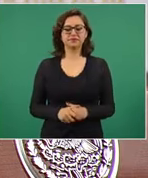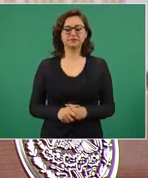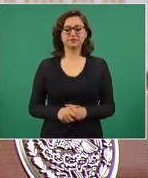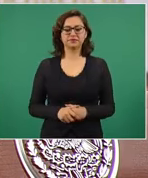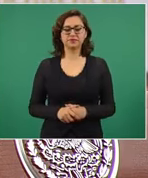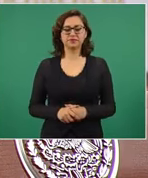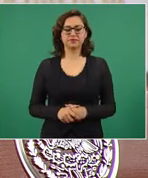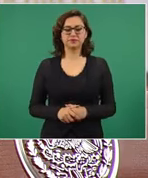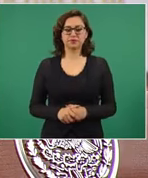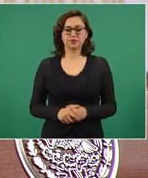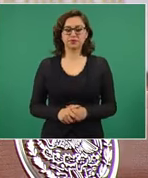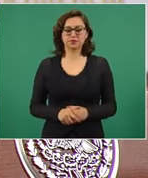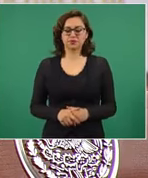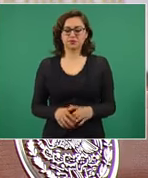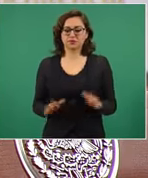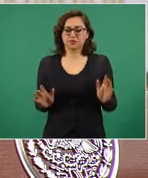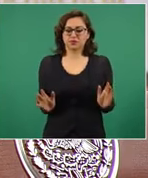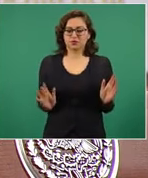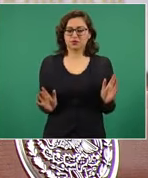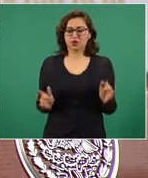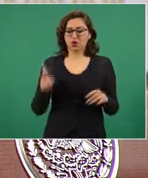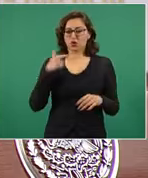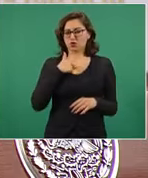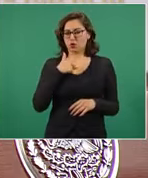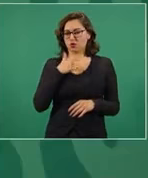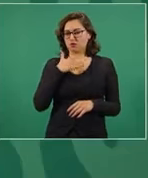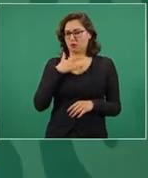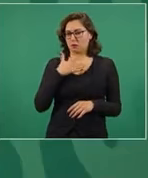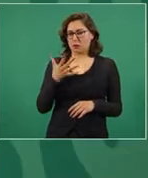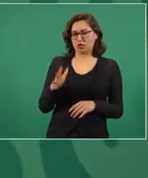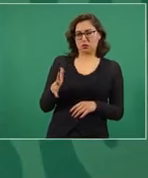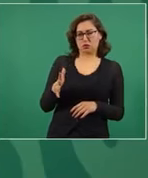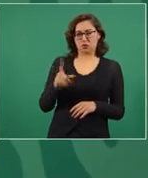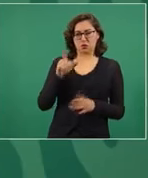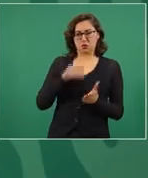Y no les estoy hablando, les estoy hablando al tanteo,